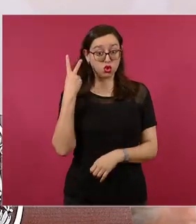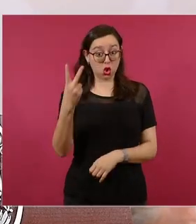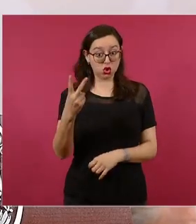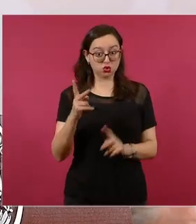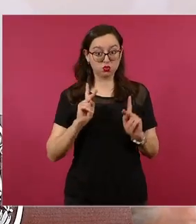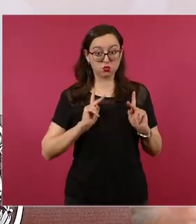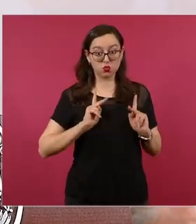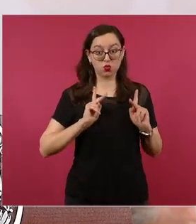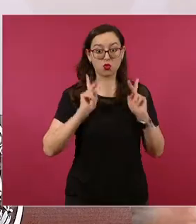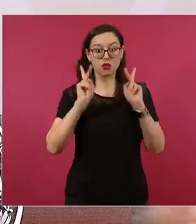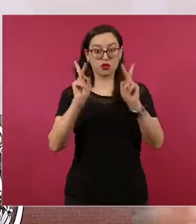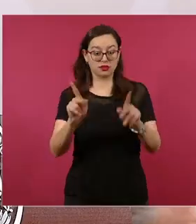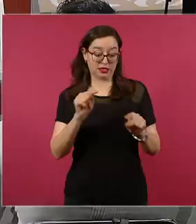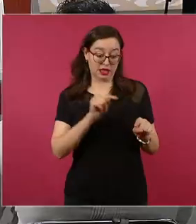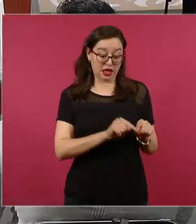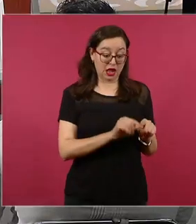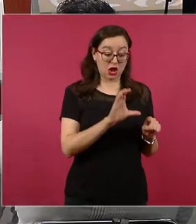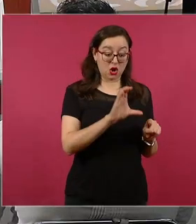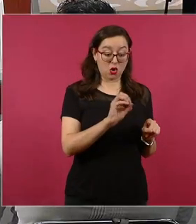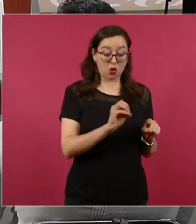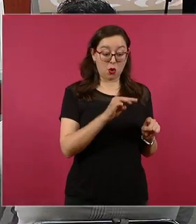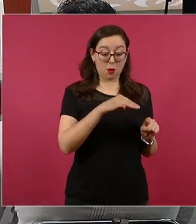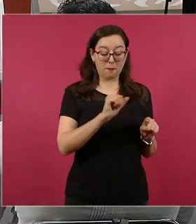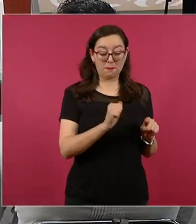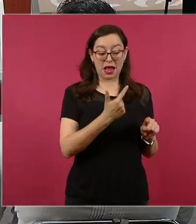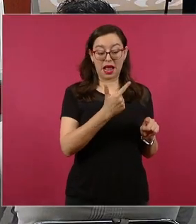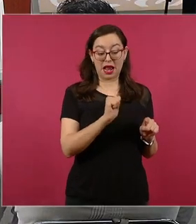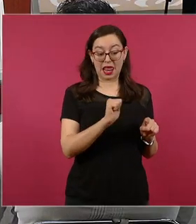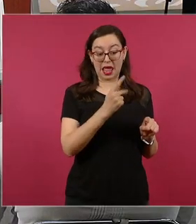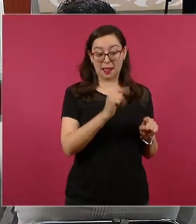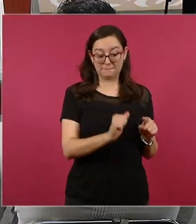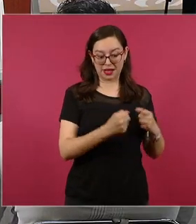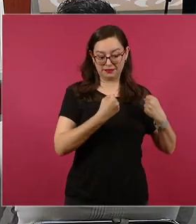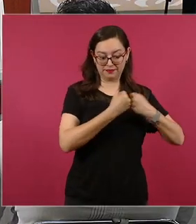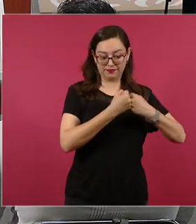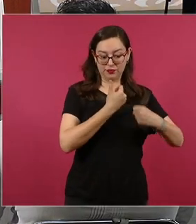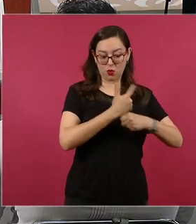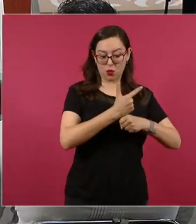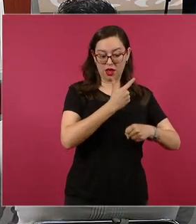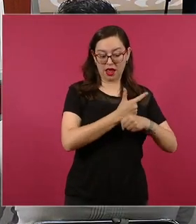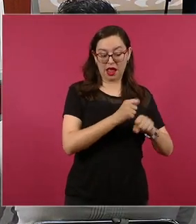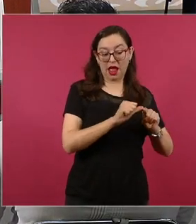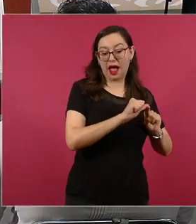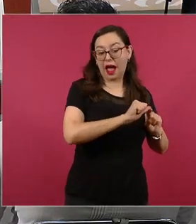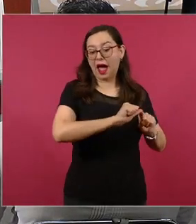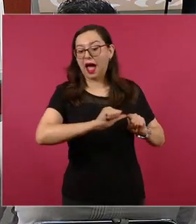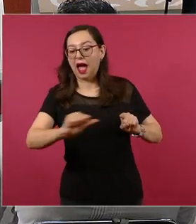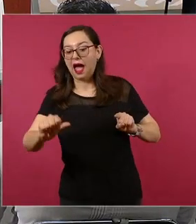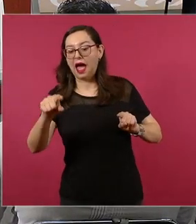de frontera Comalapa, límite con Guatemala, a Tuxtla.